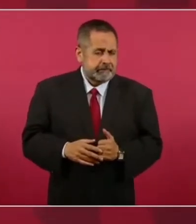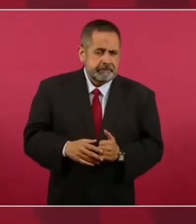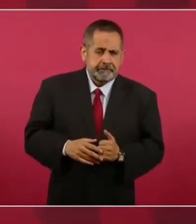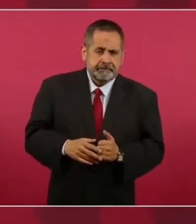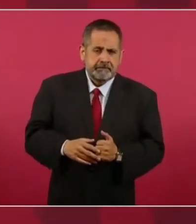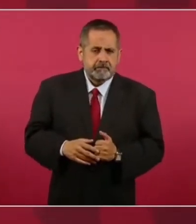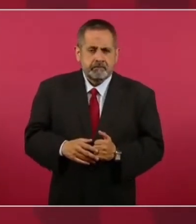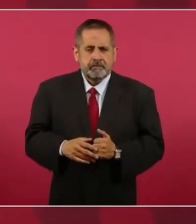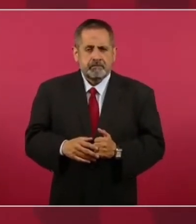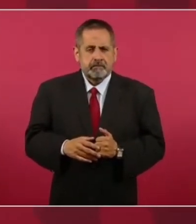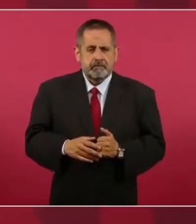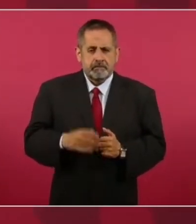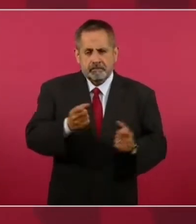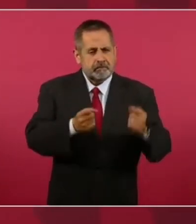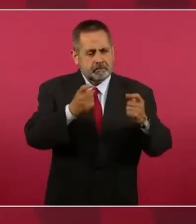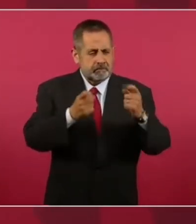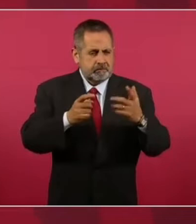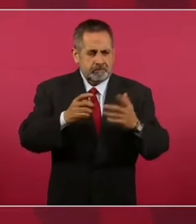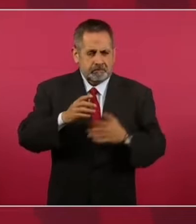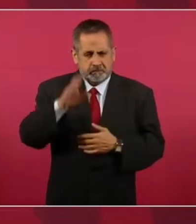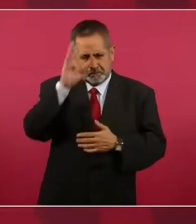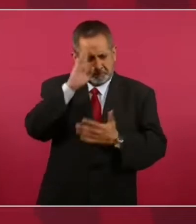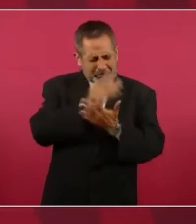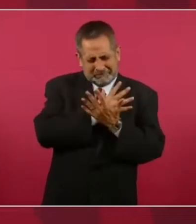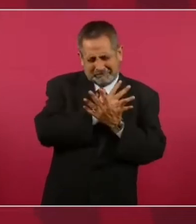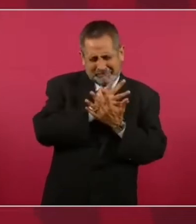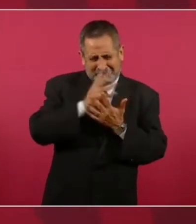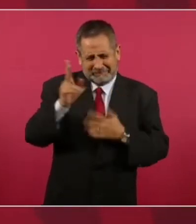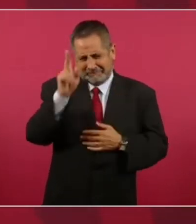de extremismo en violencia,